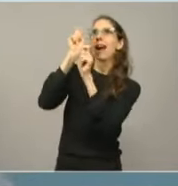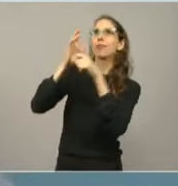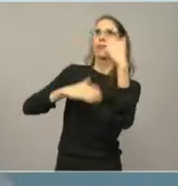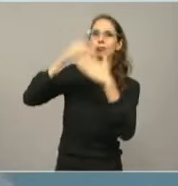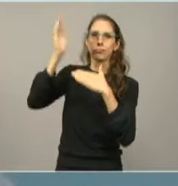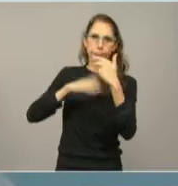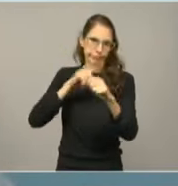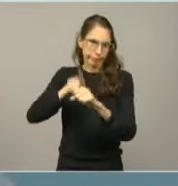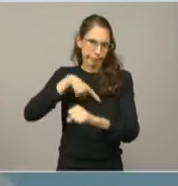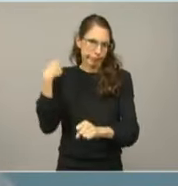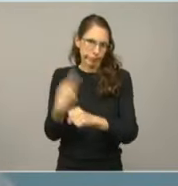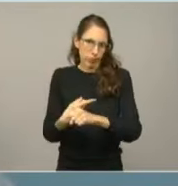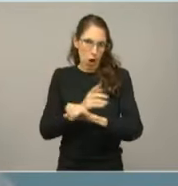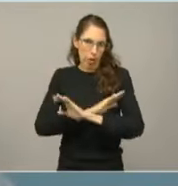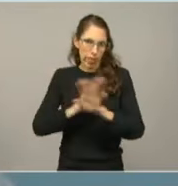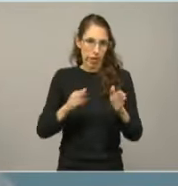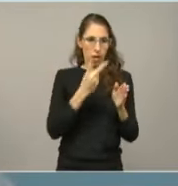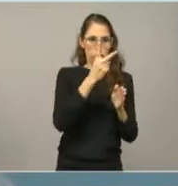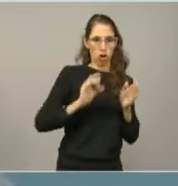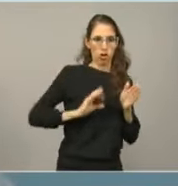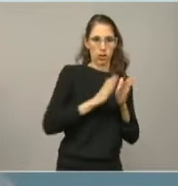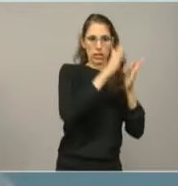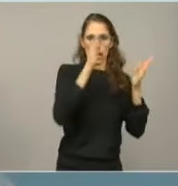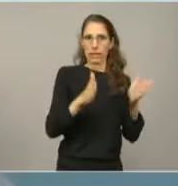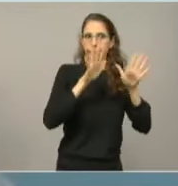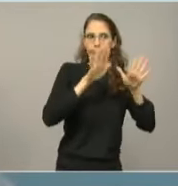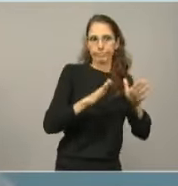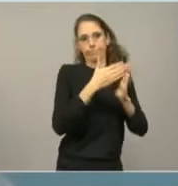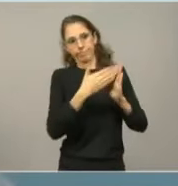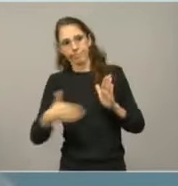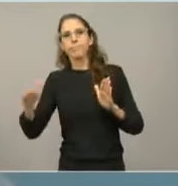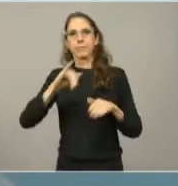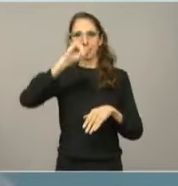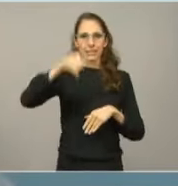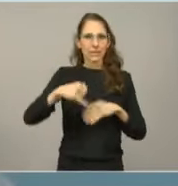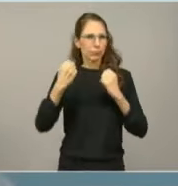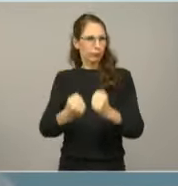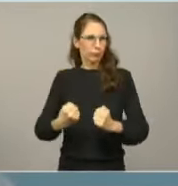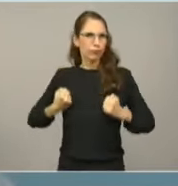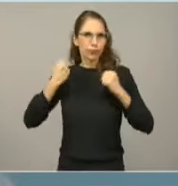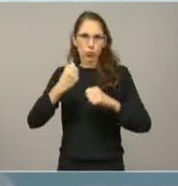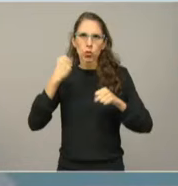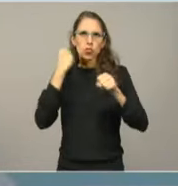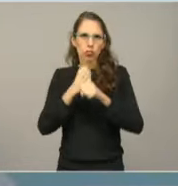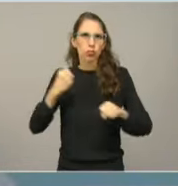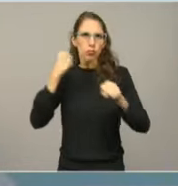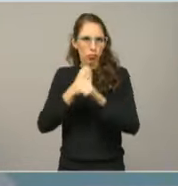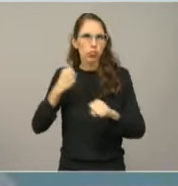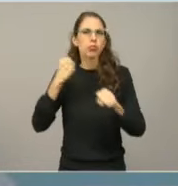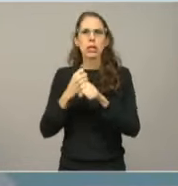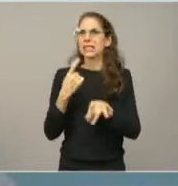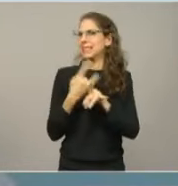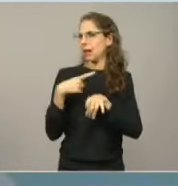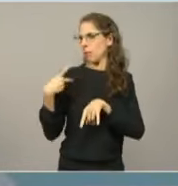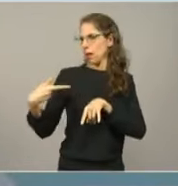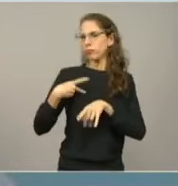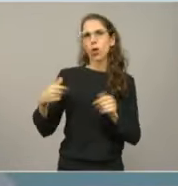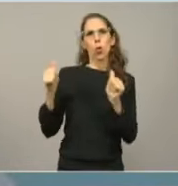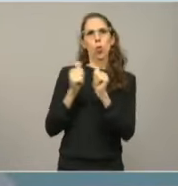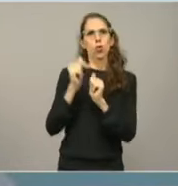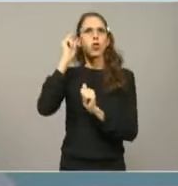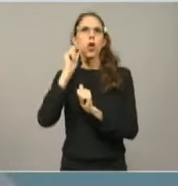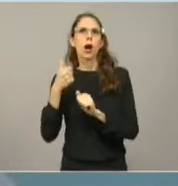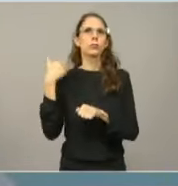podía pero a partir de ahí hay muchísimo trabajo y continuamente estamos con el gobernador inaugurando equipamientos tecnología